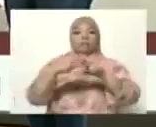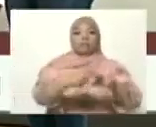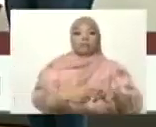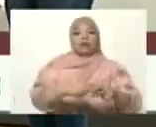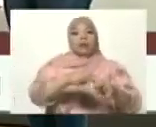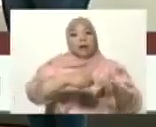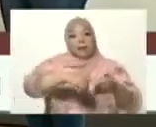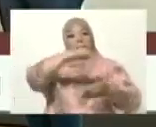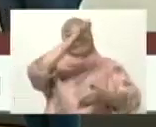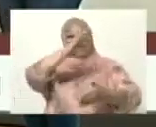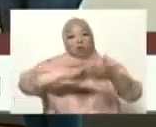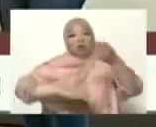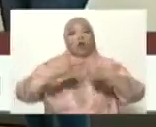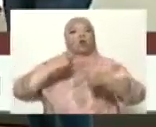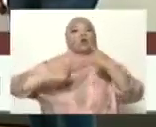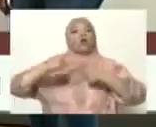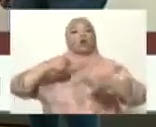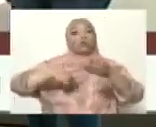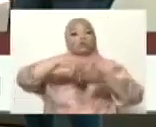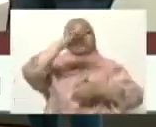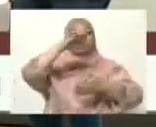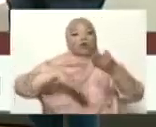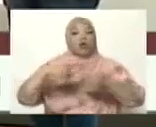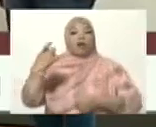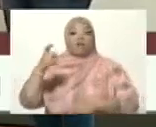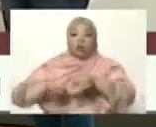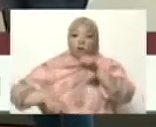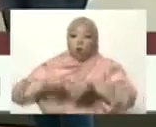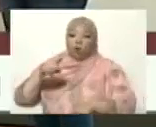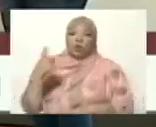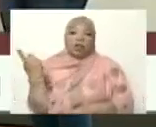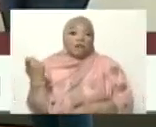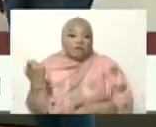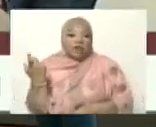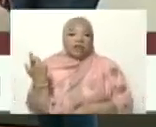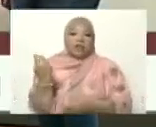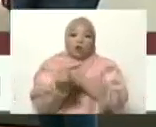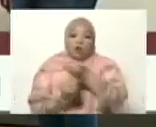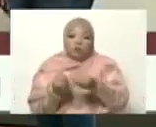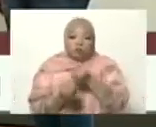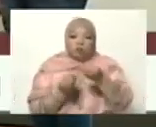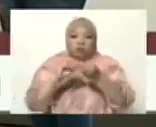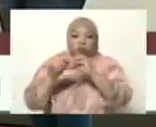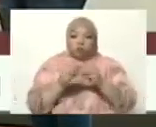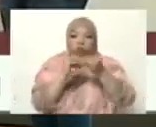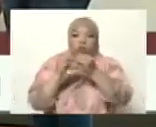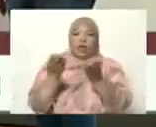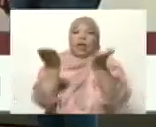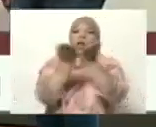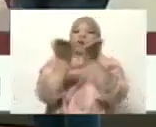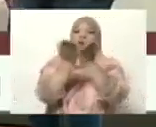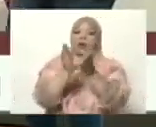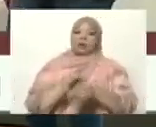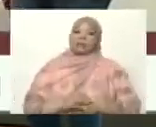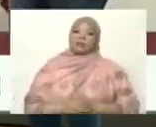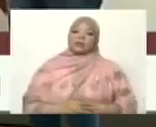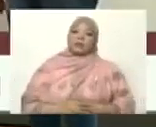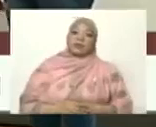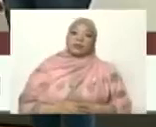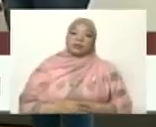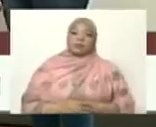bueno, cemento, todo lo que haga falta para la recuperación de las escuelas. ¿Qué nos dice la directora? Bueno, que nada, muy buenas